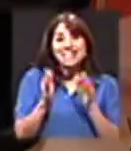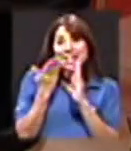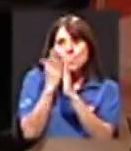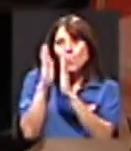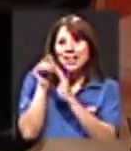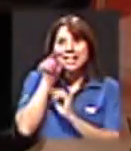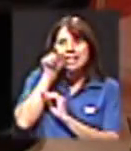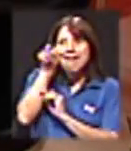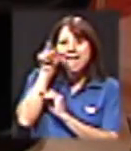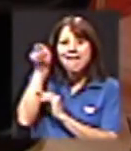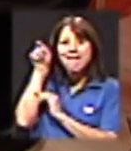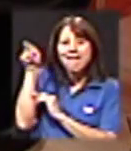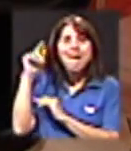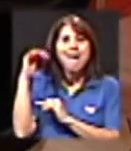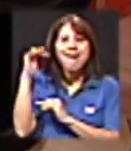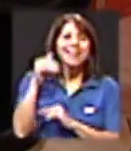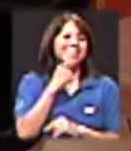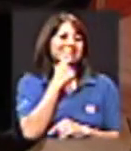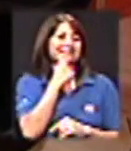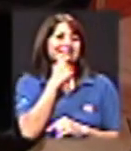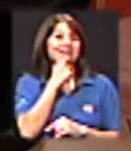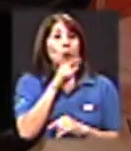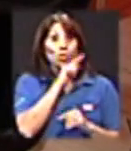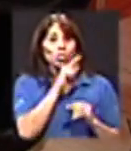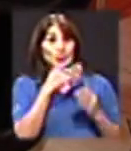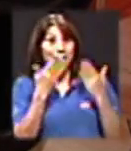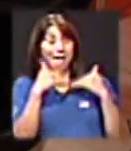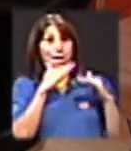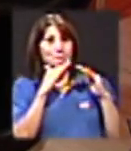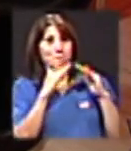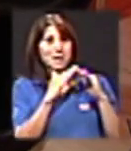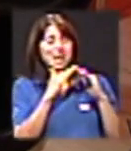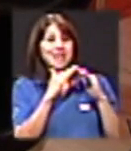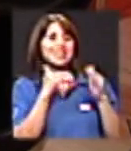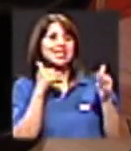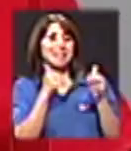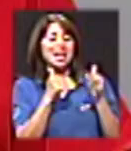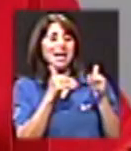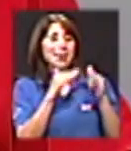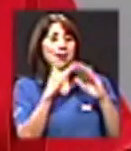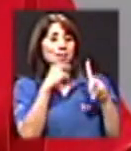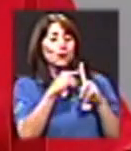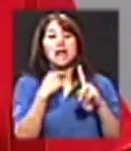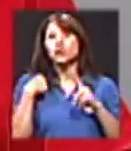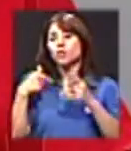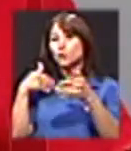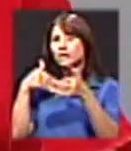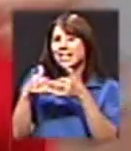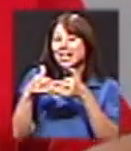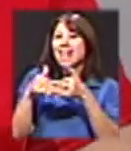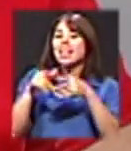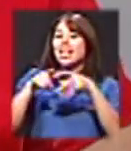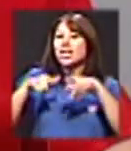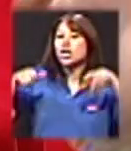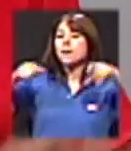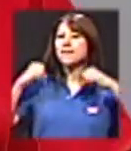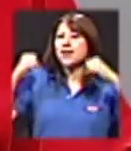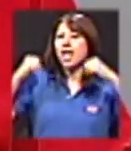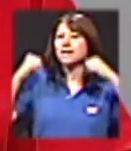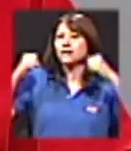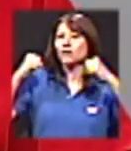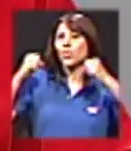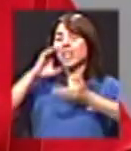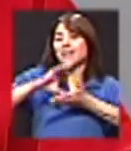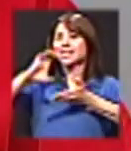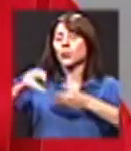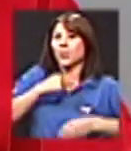6, 7 años. Usted vivía cerca de la parroquia, ¿verdad? Yo vivo por el gimnasio del Liceo de Heredia, sí, arriba, entonces claro, hasta la Moya abajo había